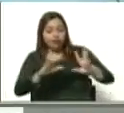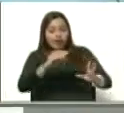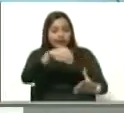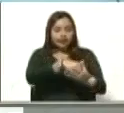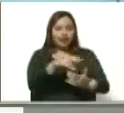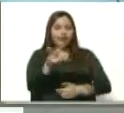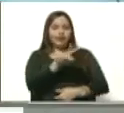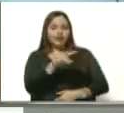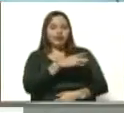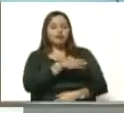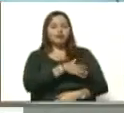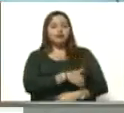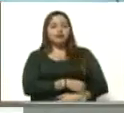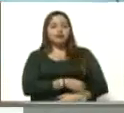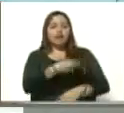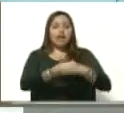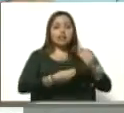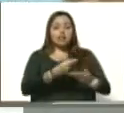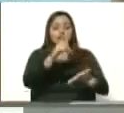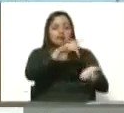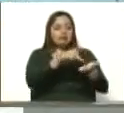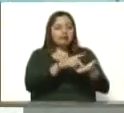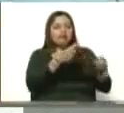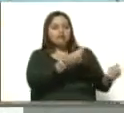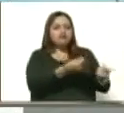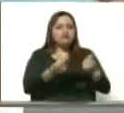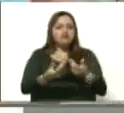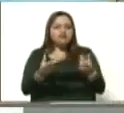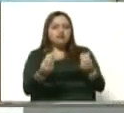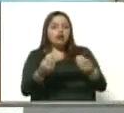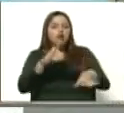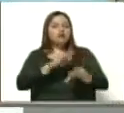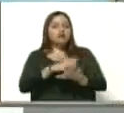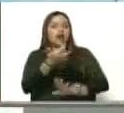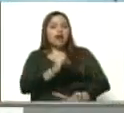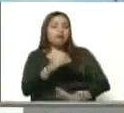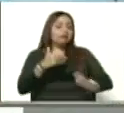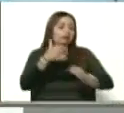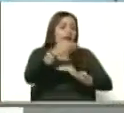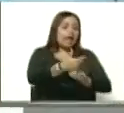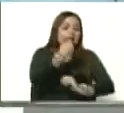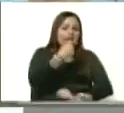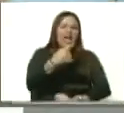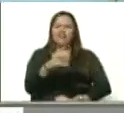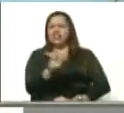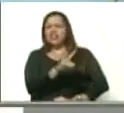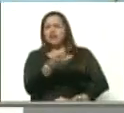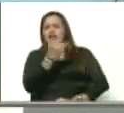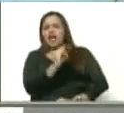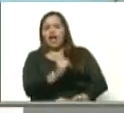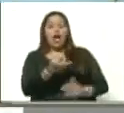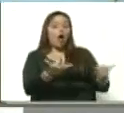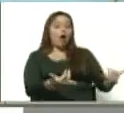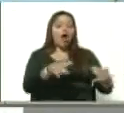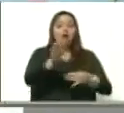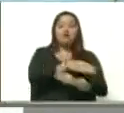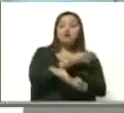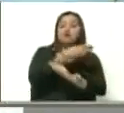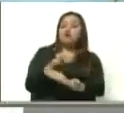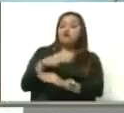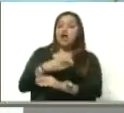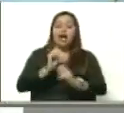Venezuela y haciendo participación así activa? Porque va más allá de decir, no, en Venezuela hay mucho, mira, se están dando ahora un poco de conciertos